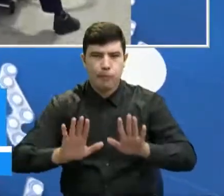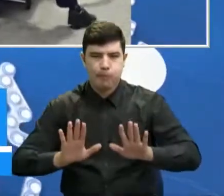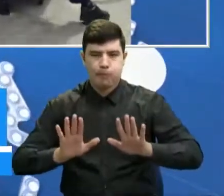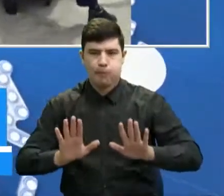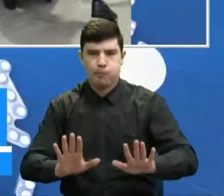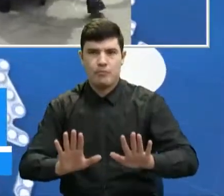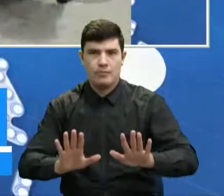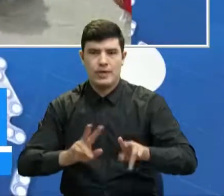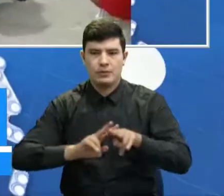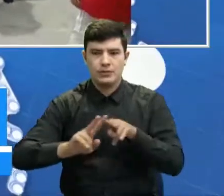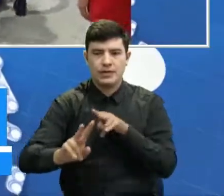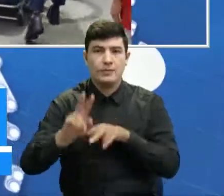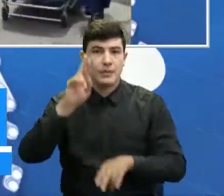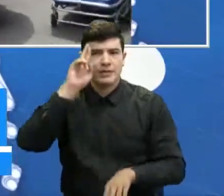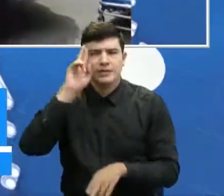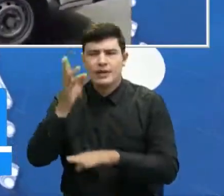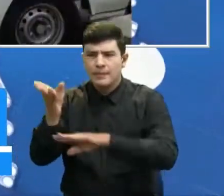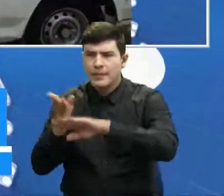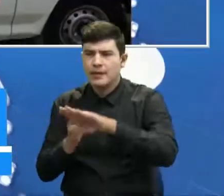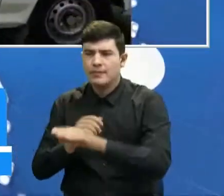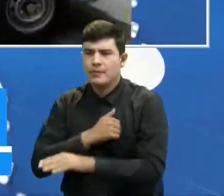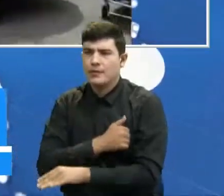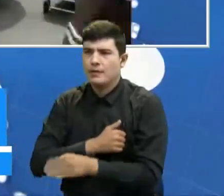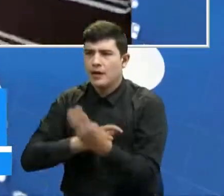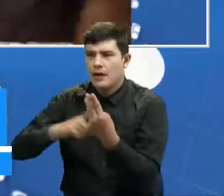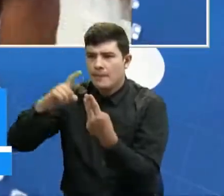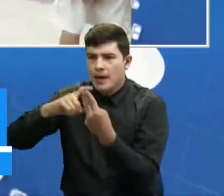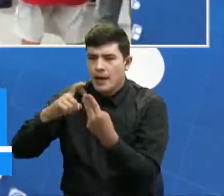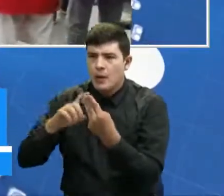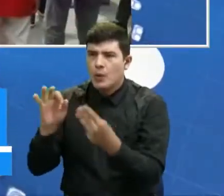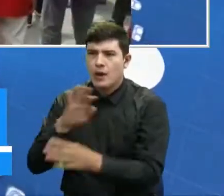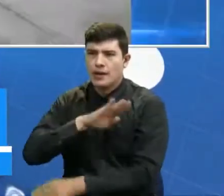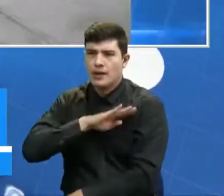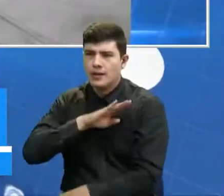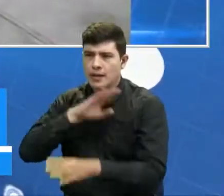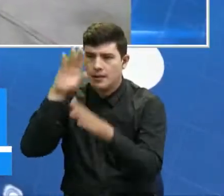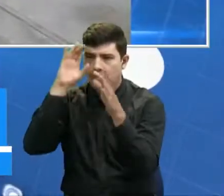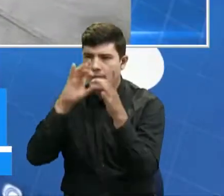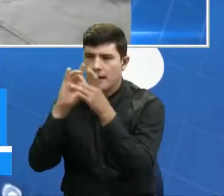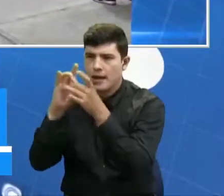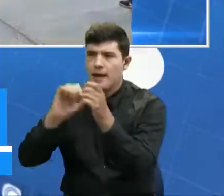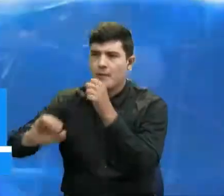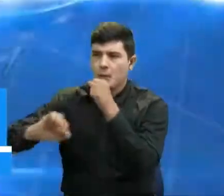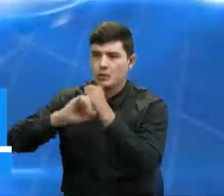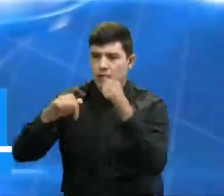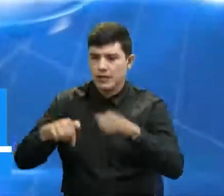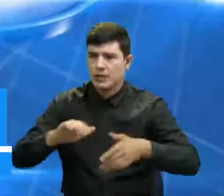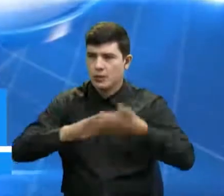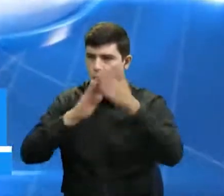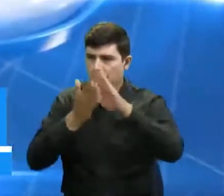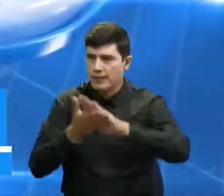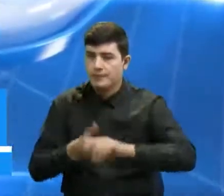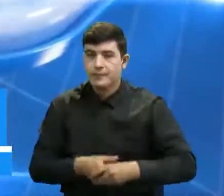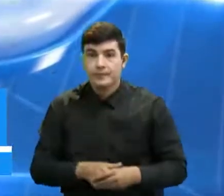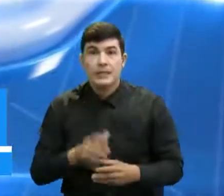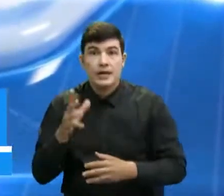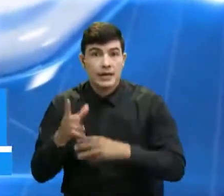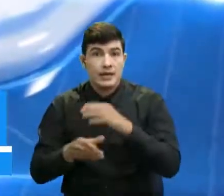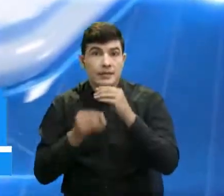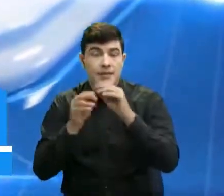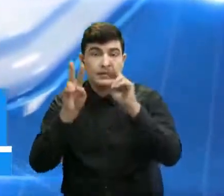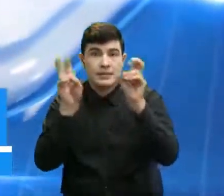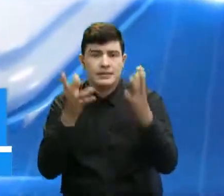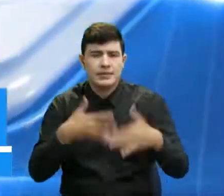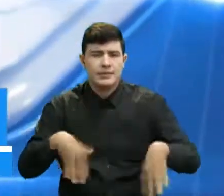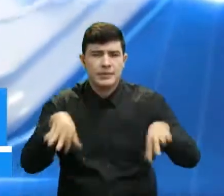que sería posible pues tener un apoyo y una colaboración de parte de estas autoridades. Además, algo también a tener en cuenta,